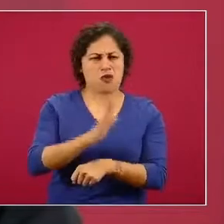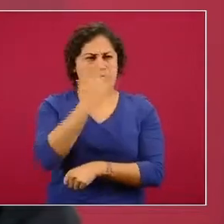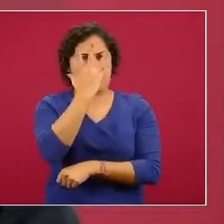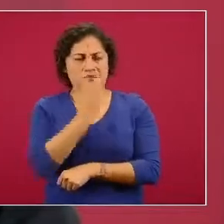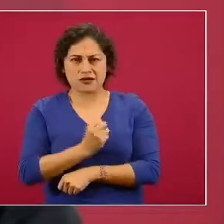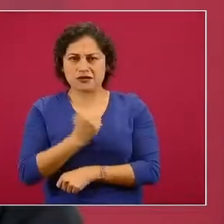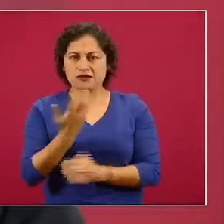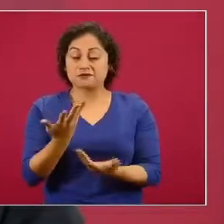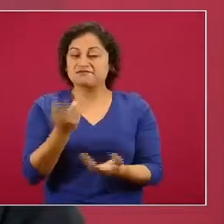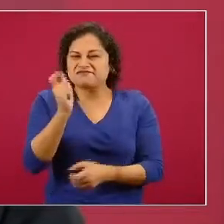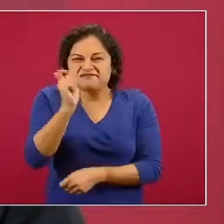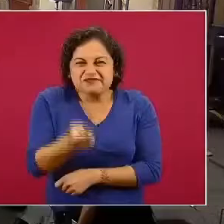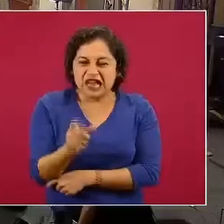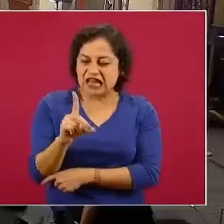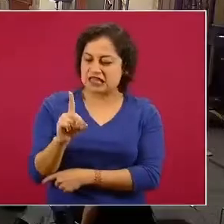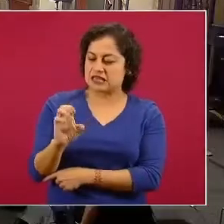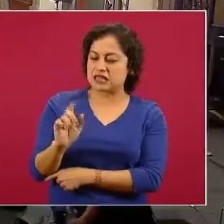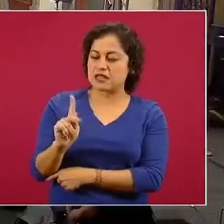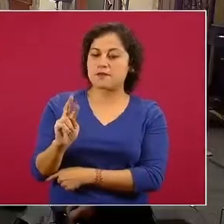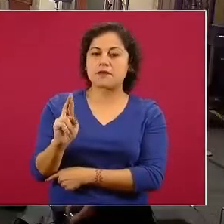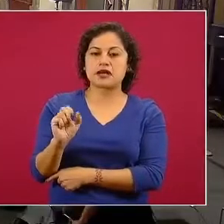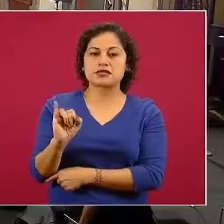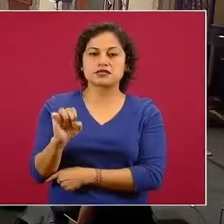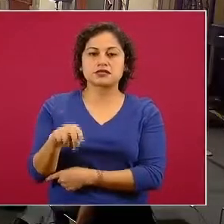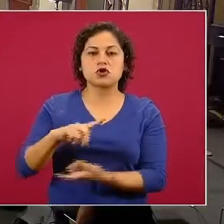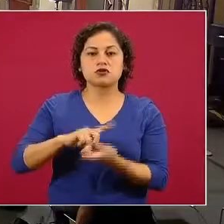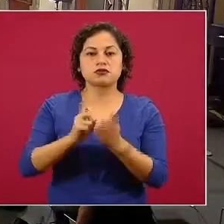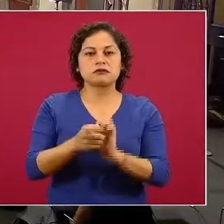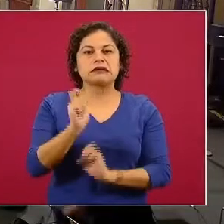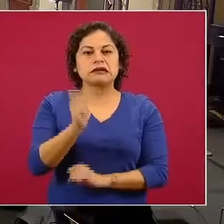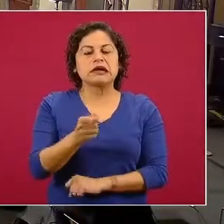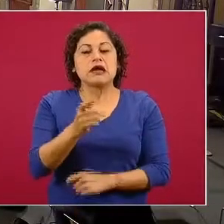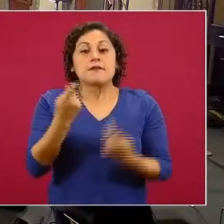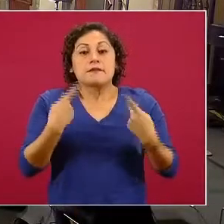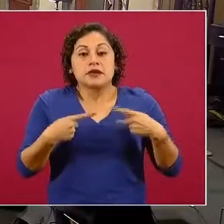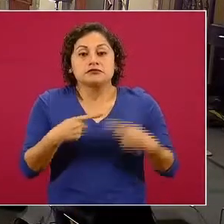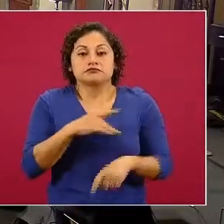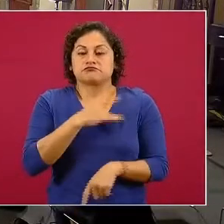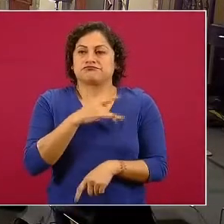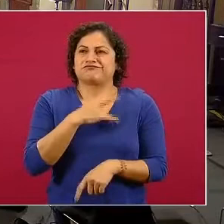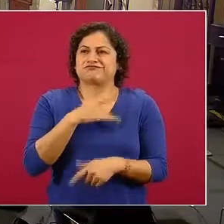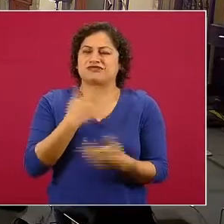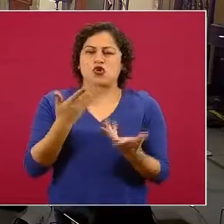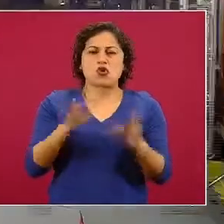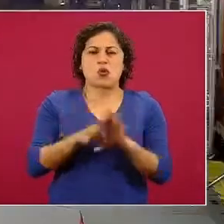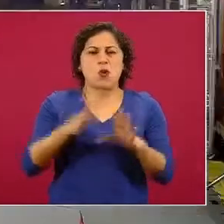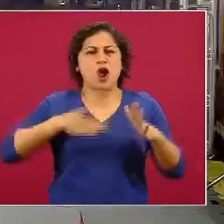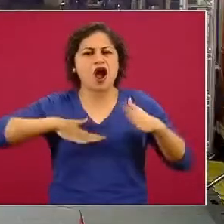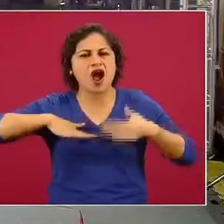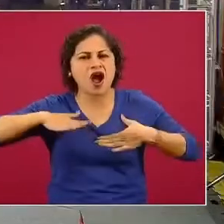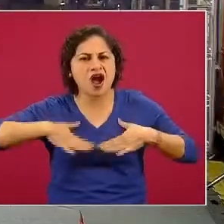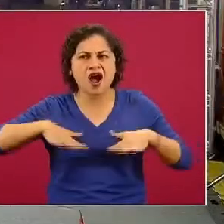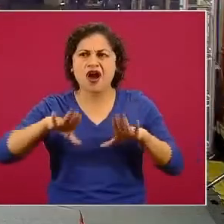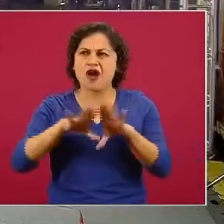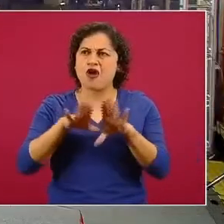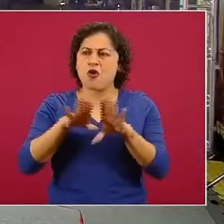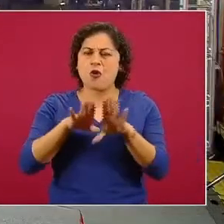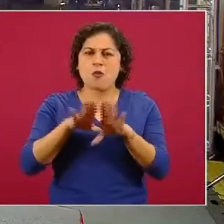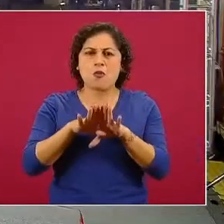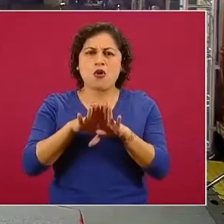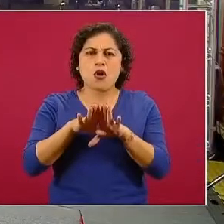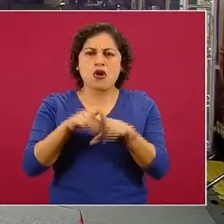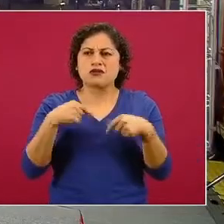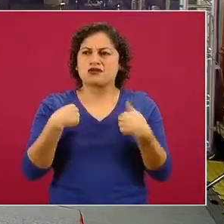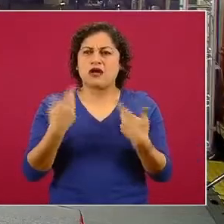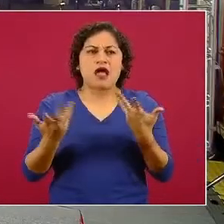esto? Bueno, la depresión es el ánimo bajo, es la disminución de la energía, es la disminución